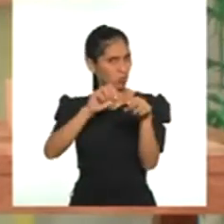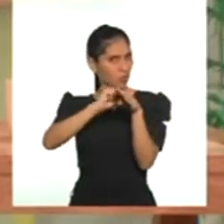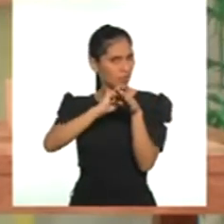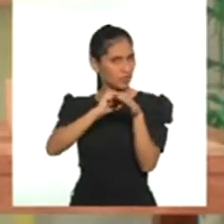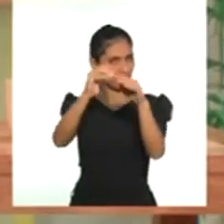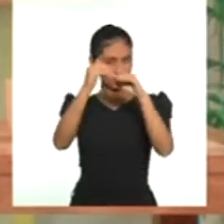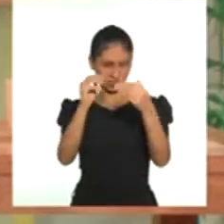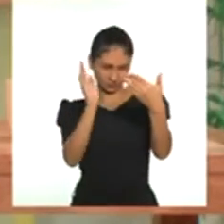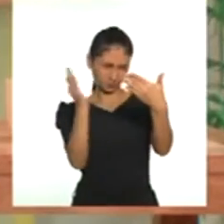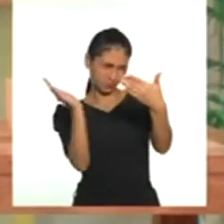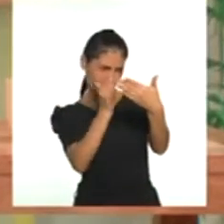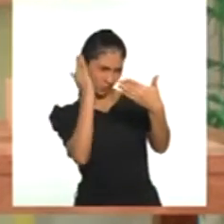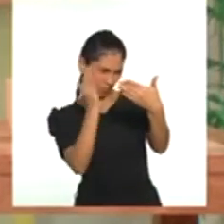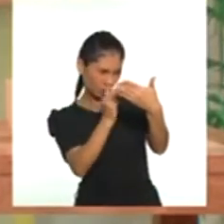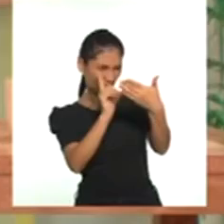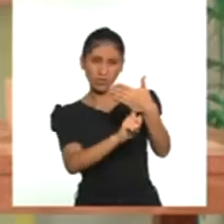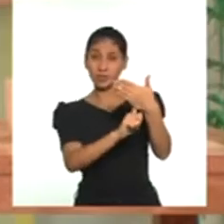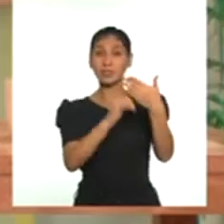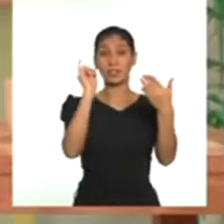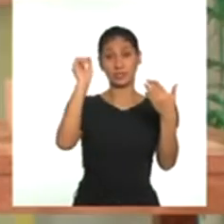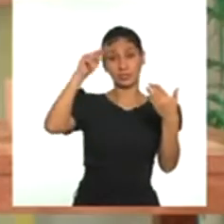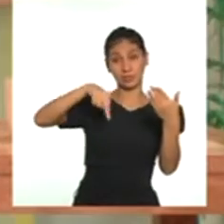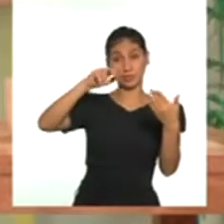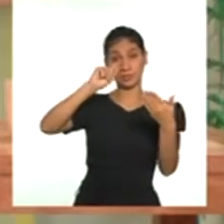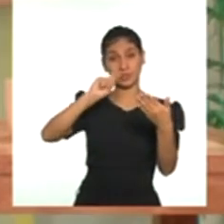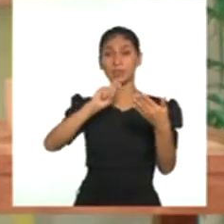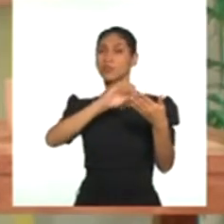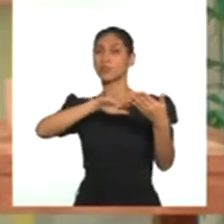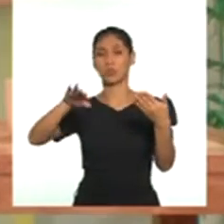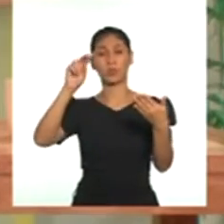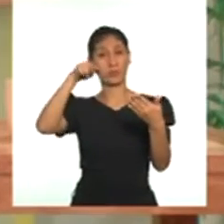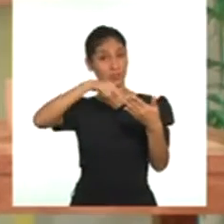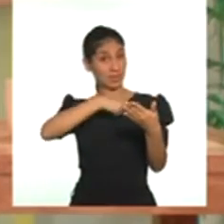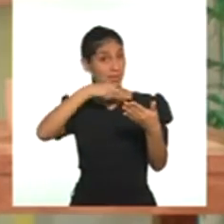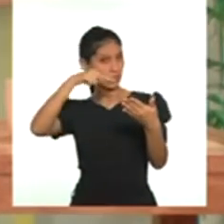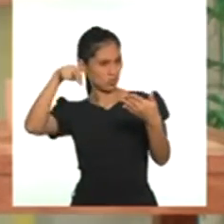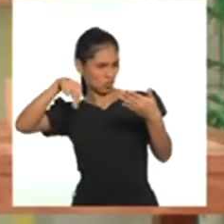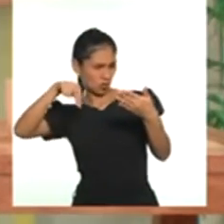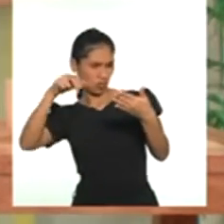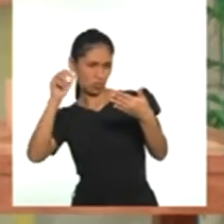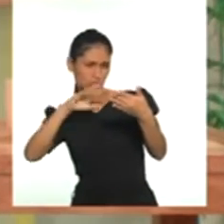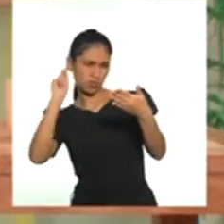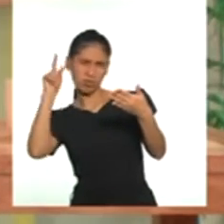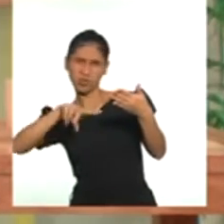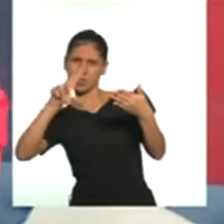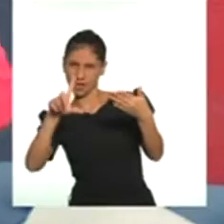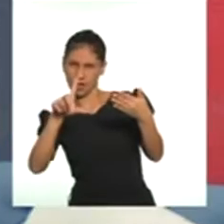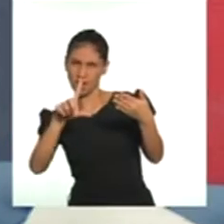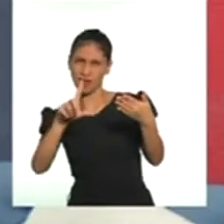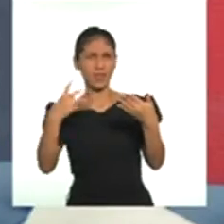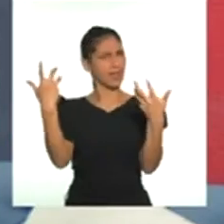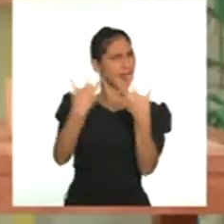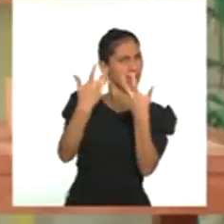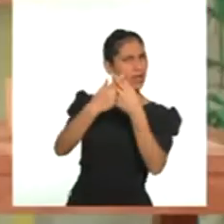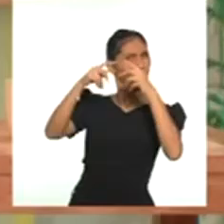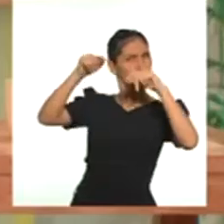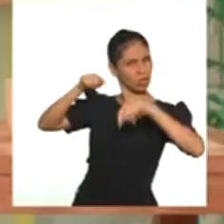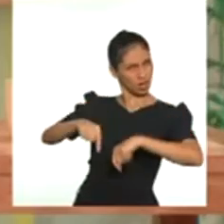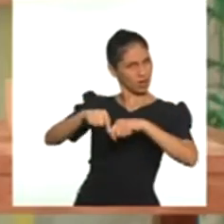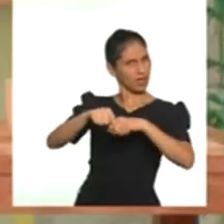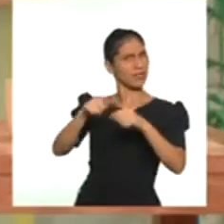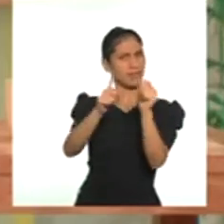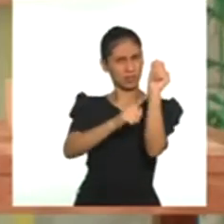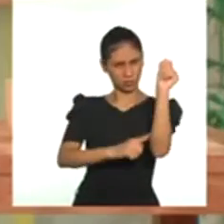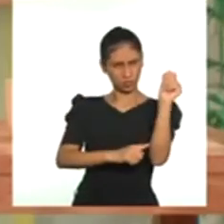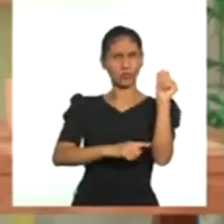encontré un estudio del Instituto Nacional de Estadística e Informática que explora la situación de la medicina tradicional peruana. ¿Ah, sí? Esto